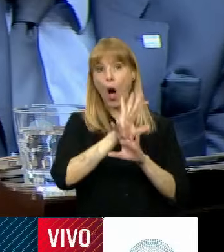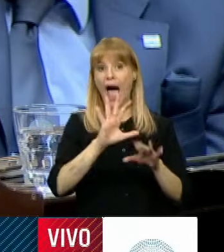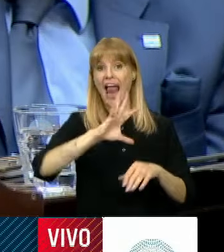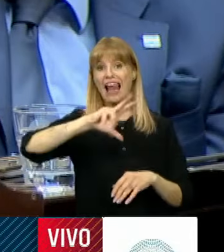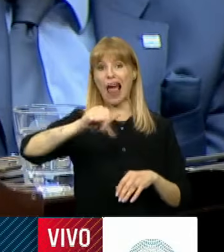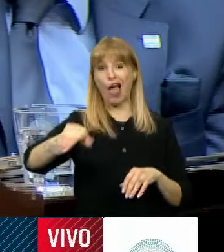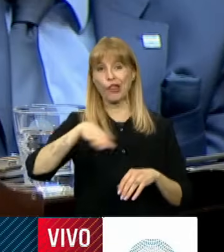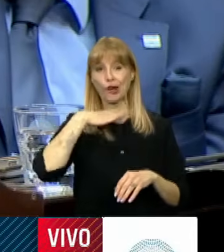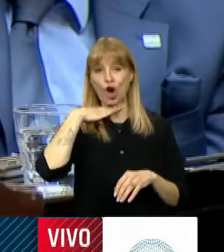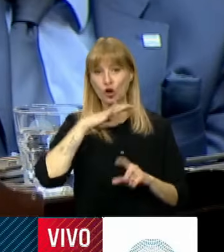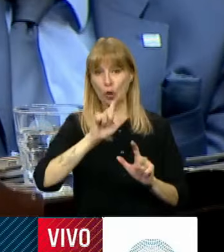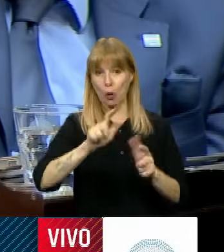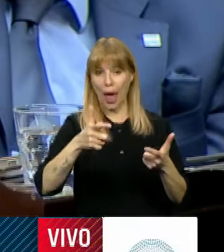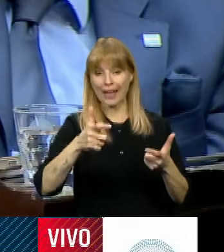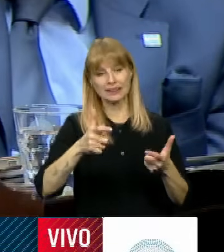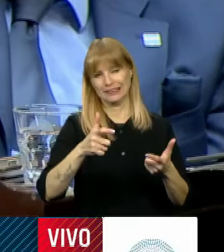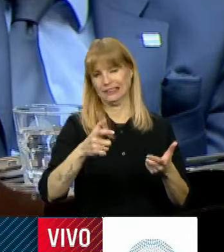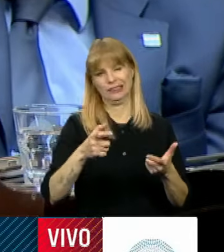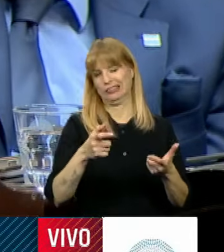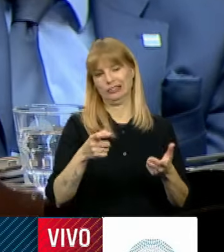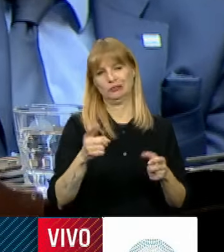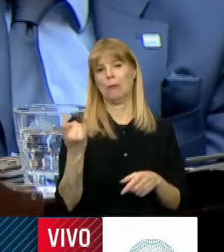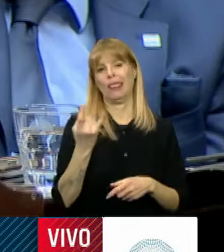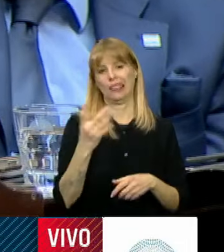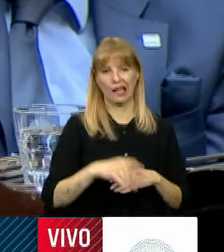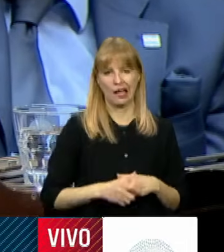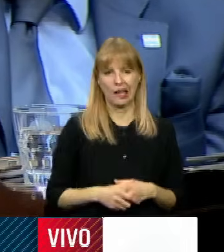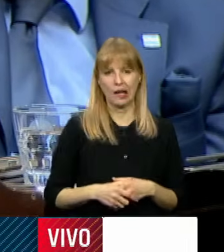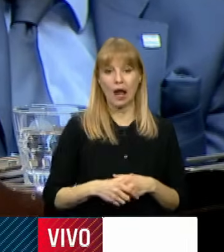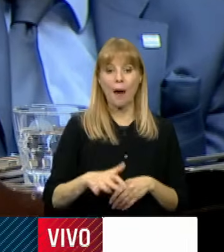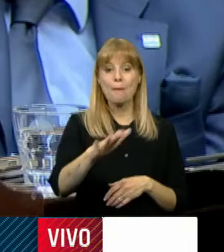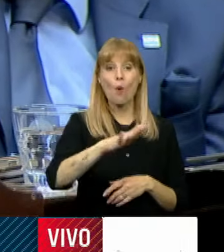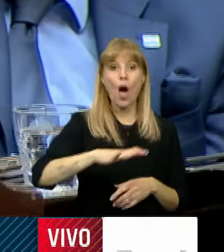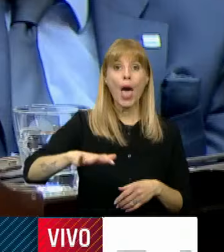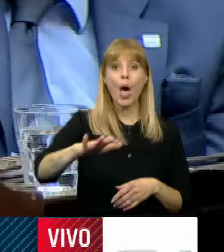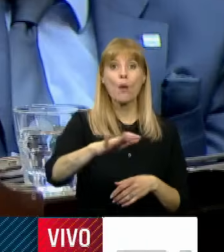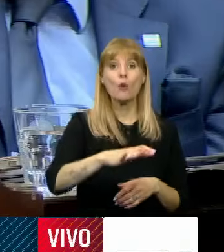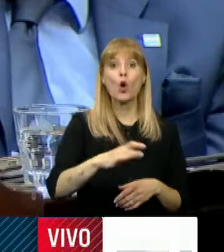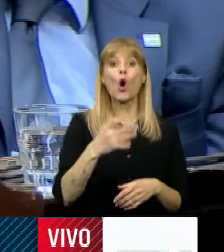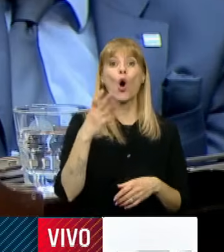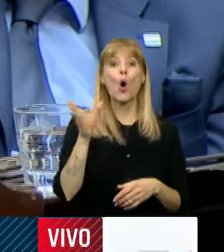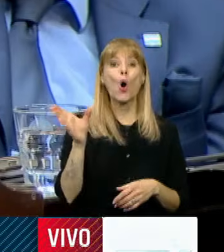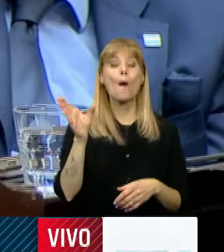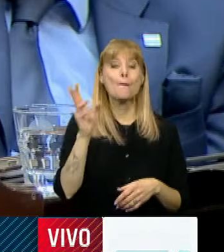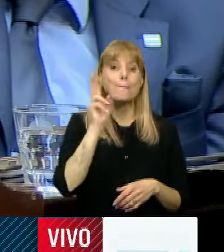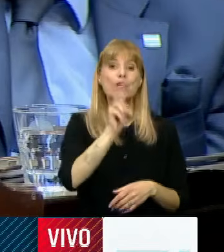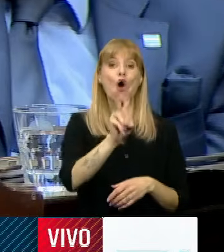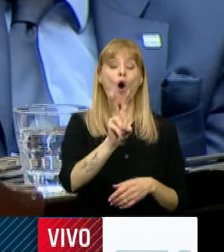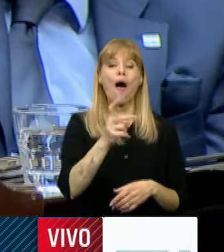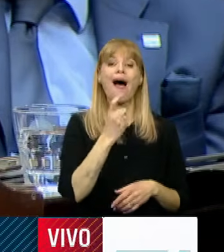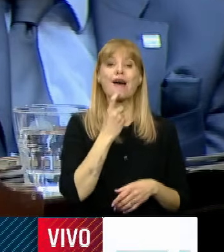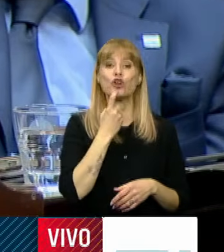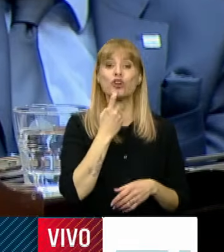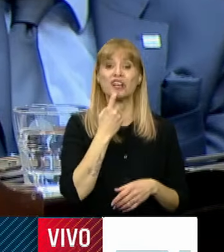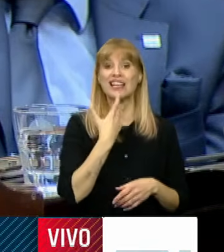pueblo argentino escuchó a Adorni cuando se calificó de delincuente.